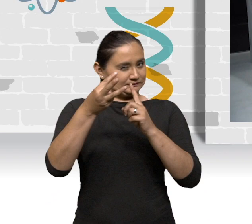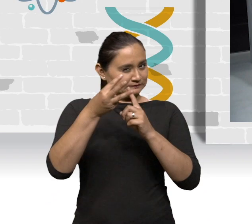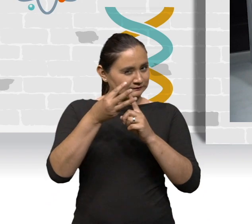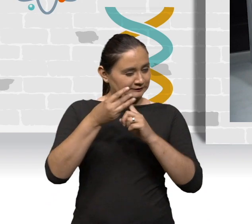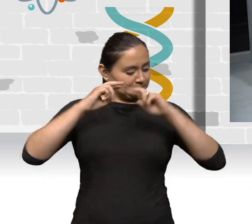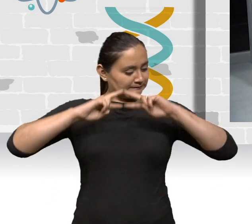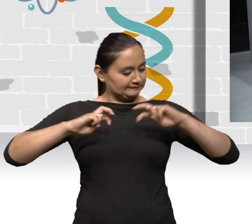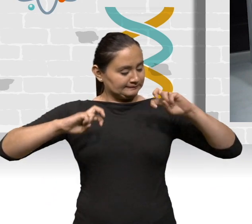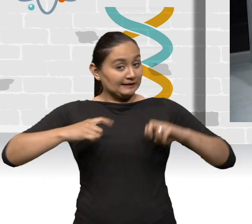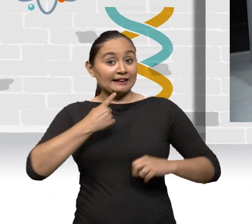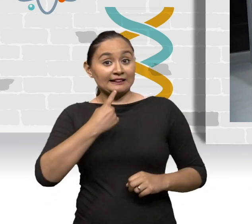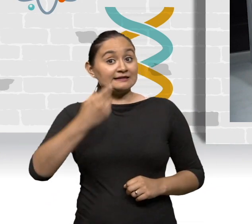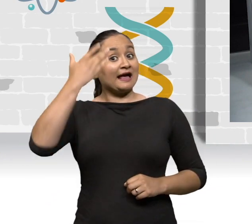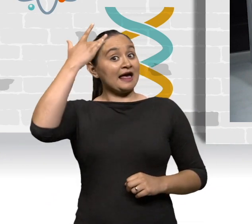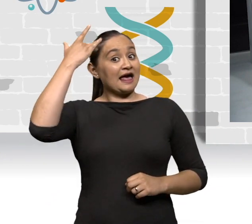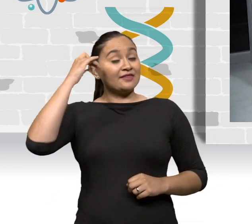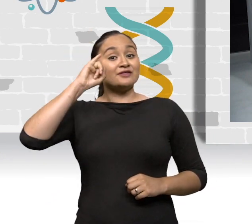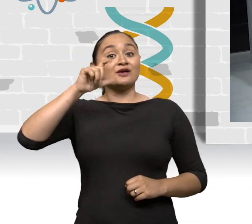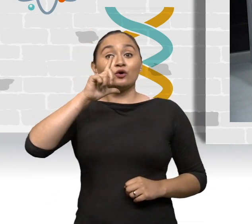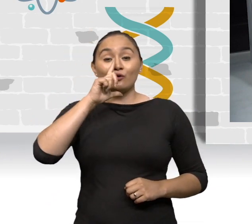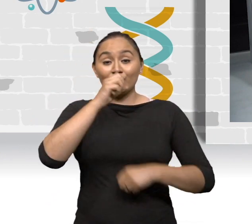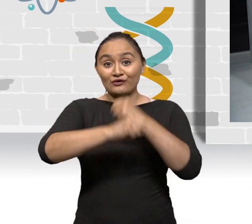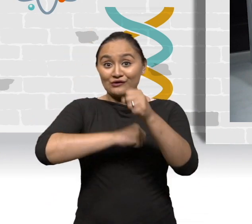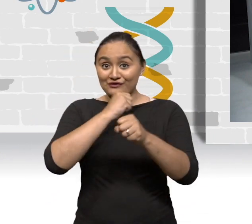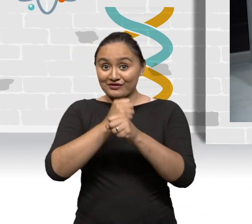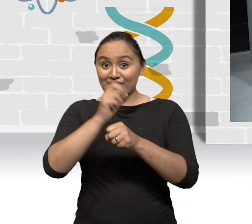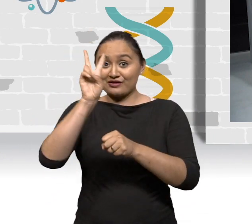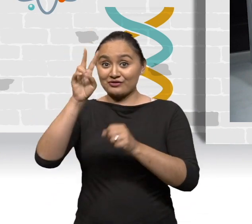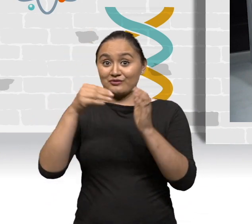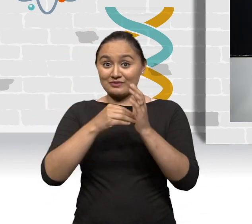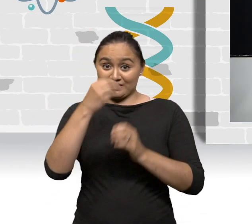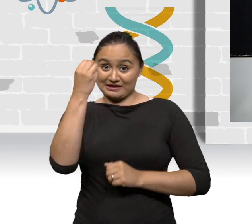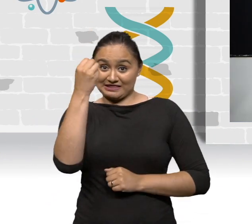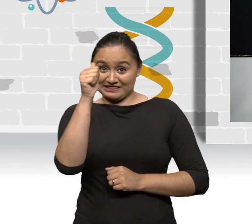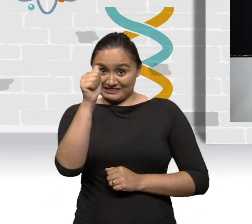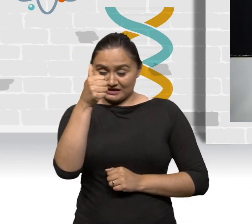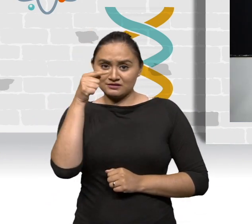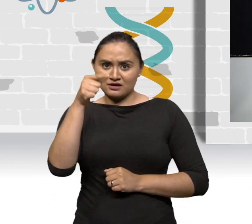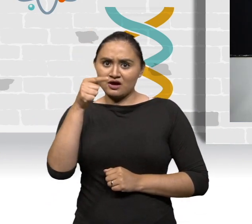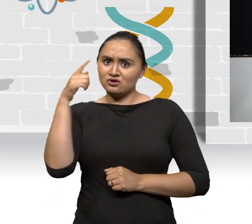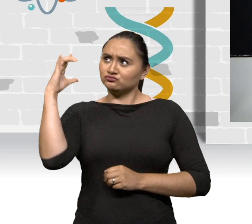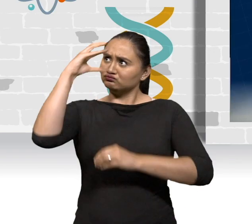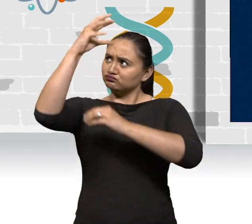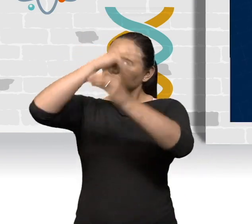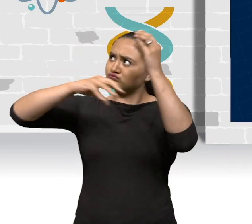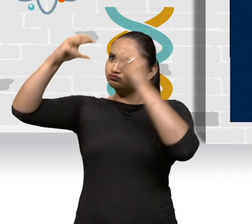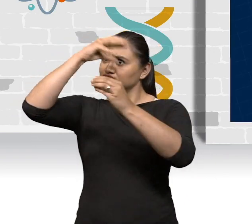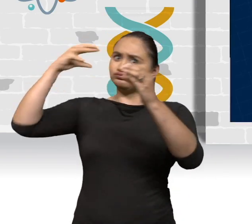Estaba googleando y encontré que en julio del 2010 un asteroide chocó contra Júpiter. Vamos a ver.